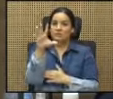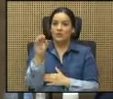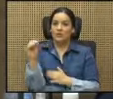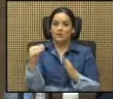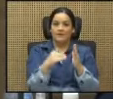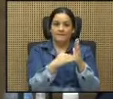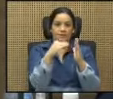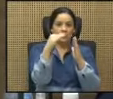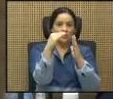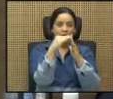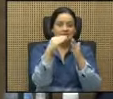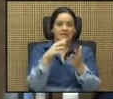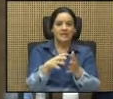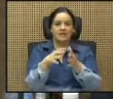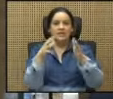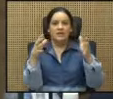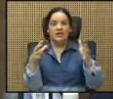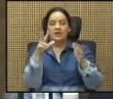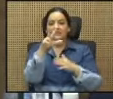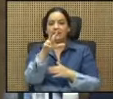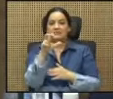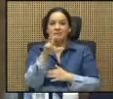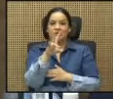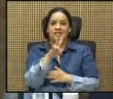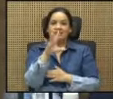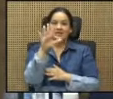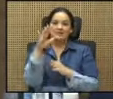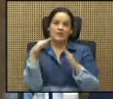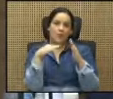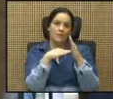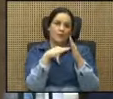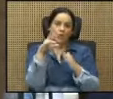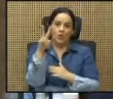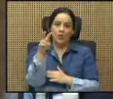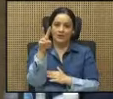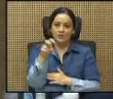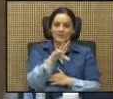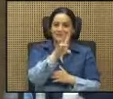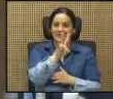millones crecería de 375.000 colones a